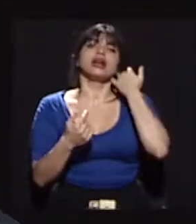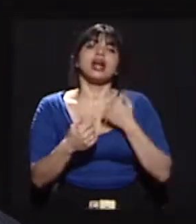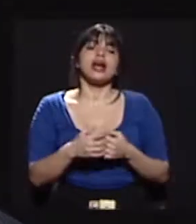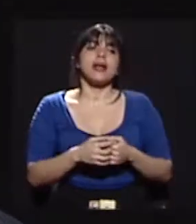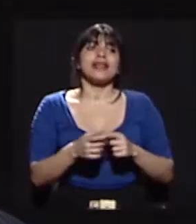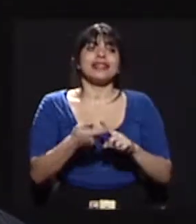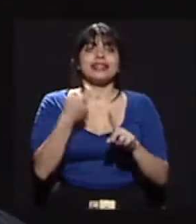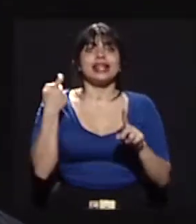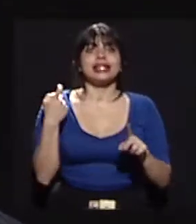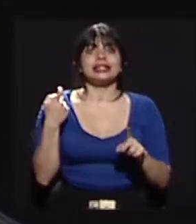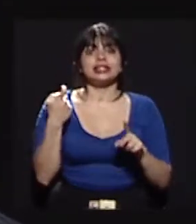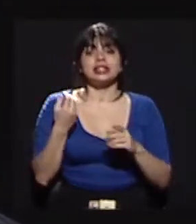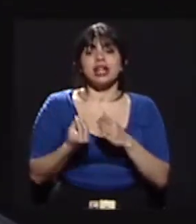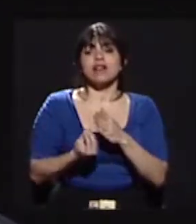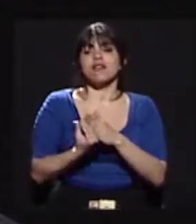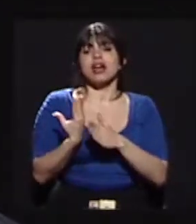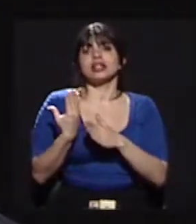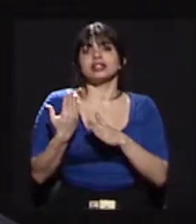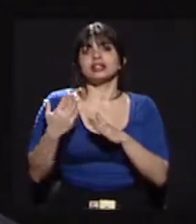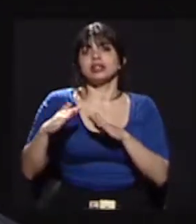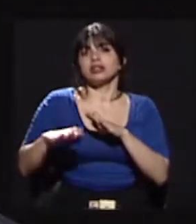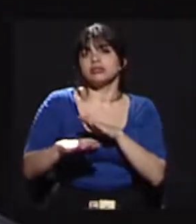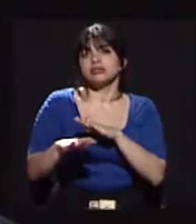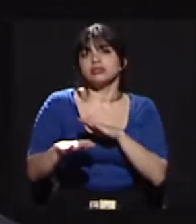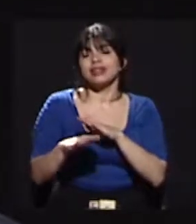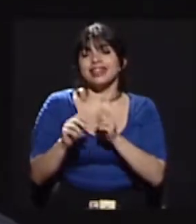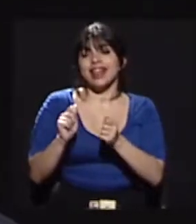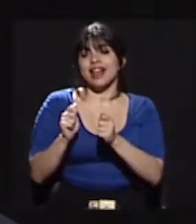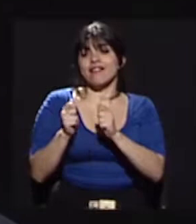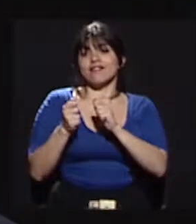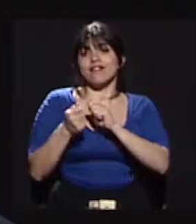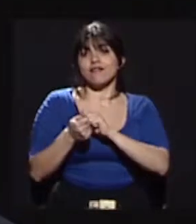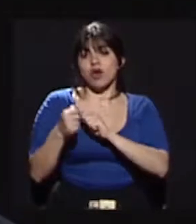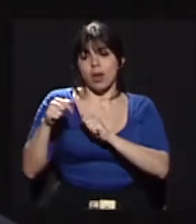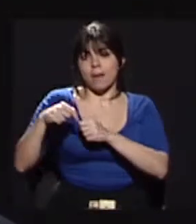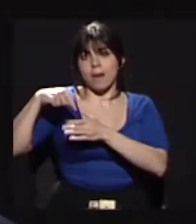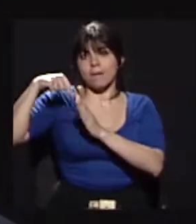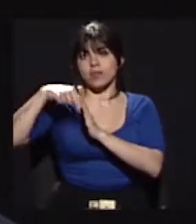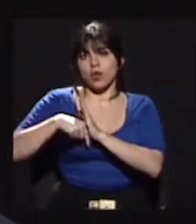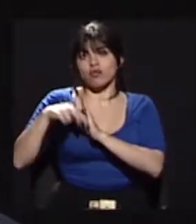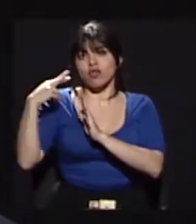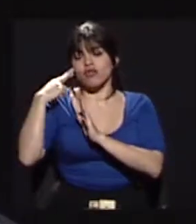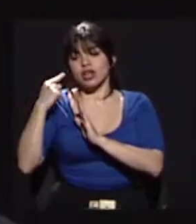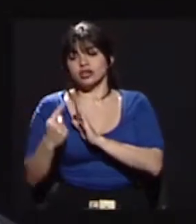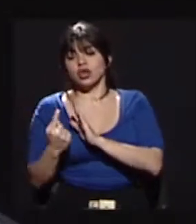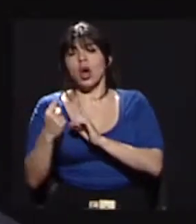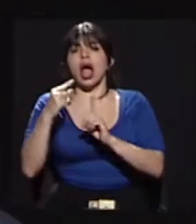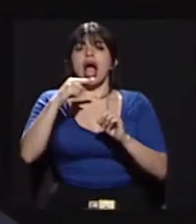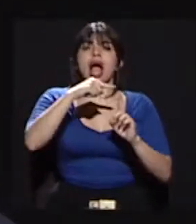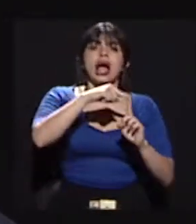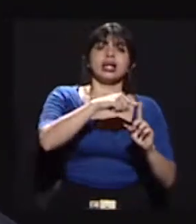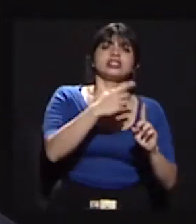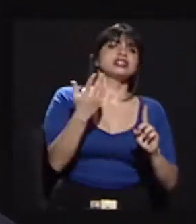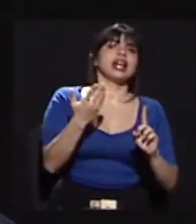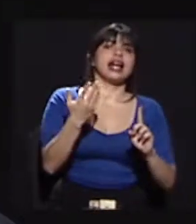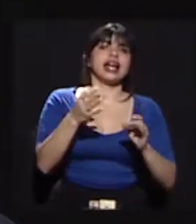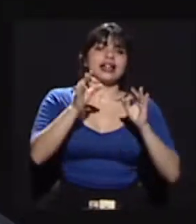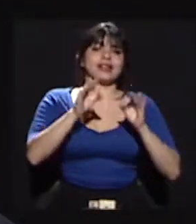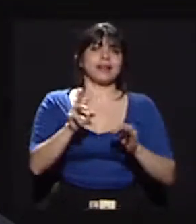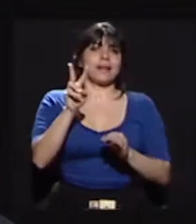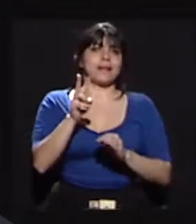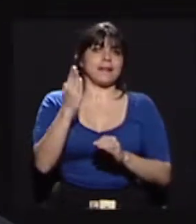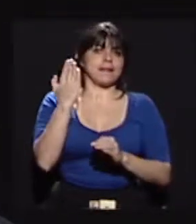va desde el origen profundo de la reforma hasta la decisión del viernes